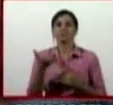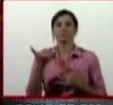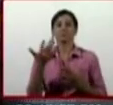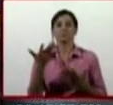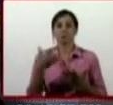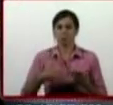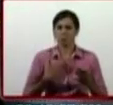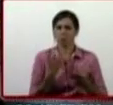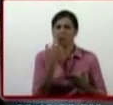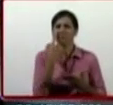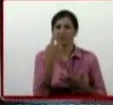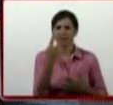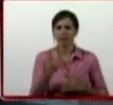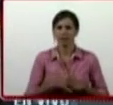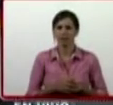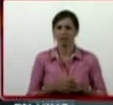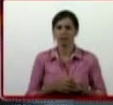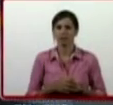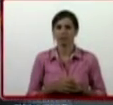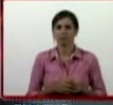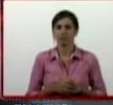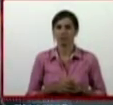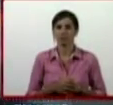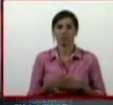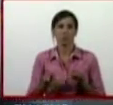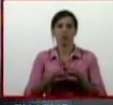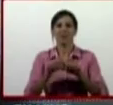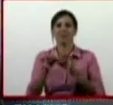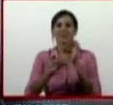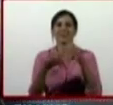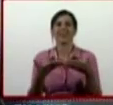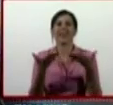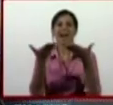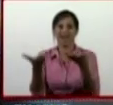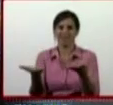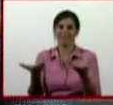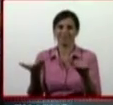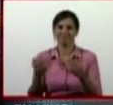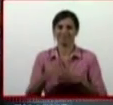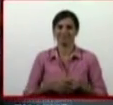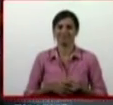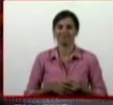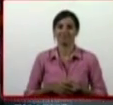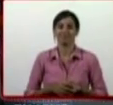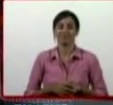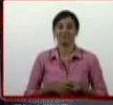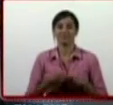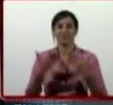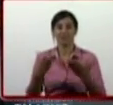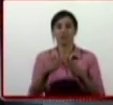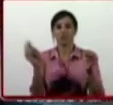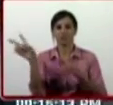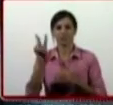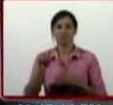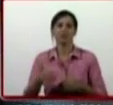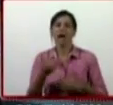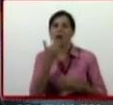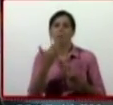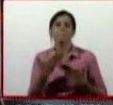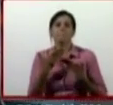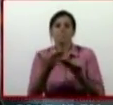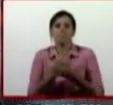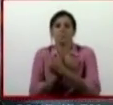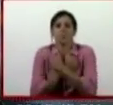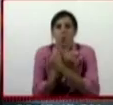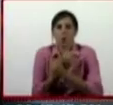pudimos ver este regalo que le dimos a toda Venezuela, un regalo de amor,